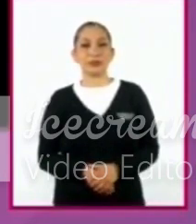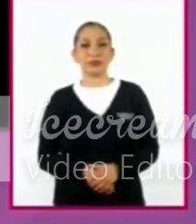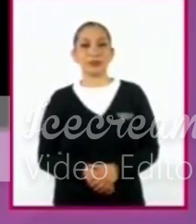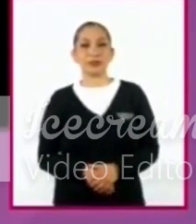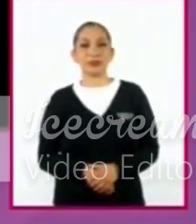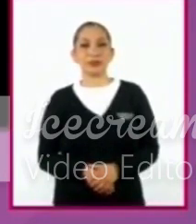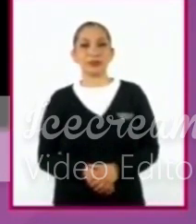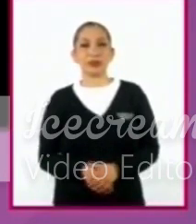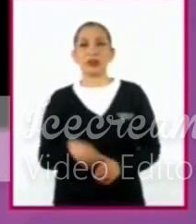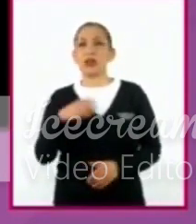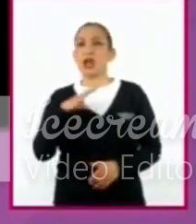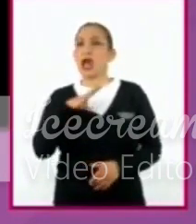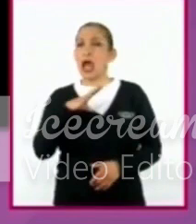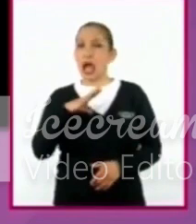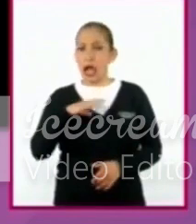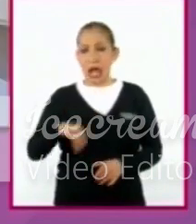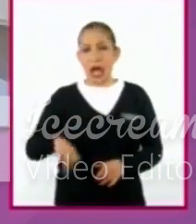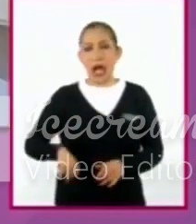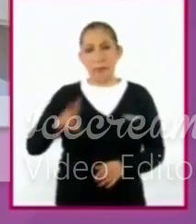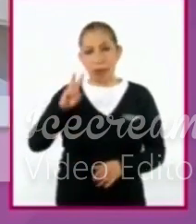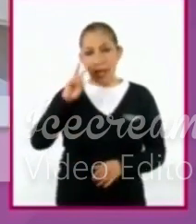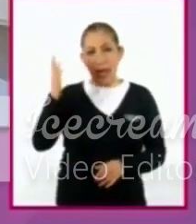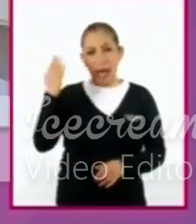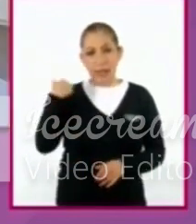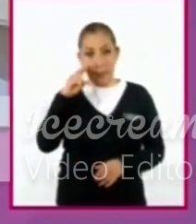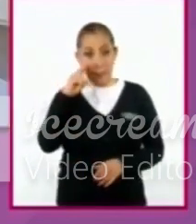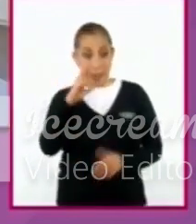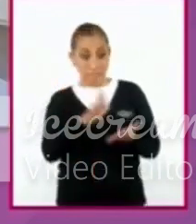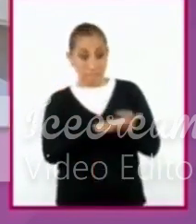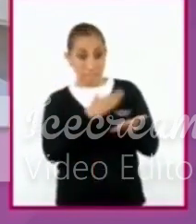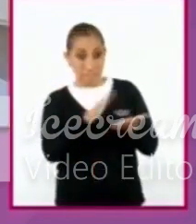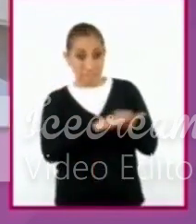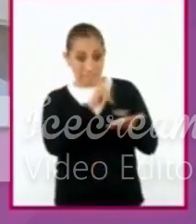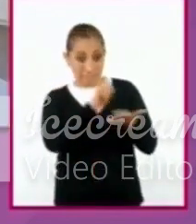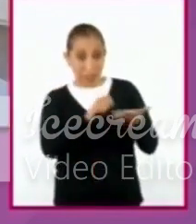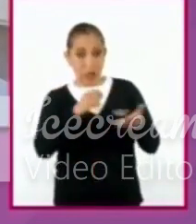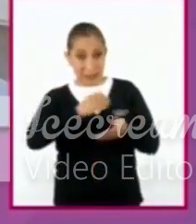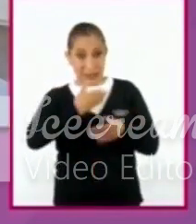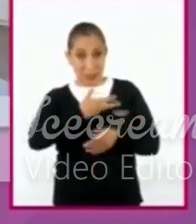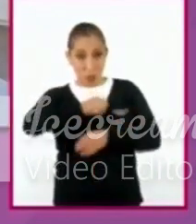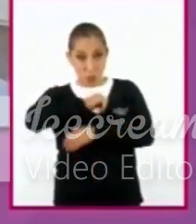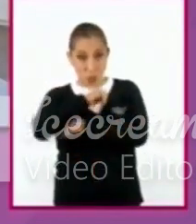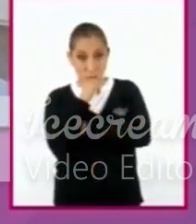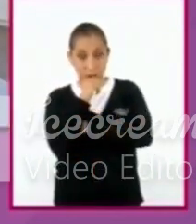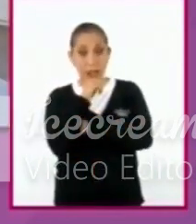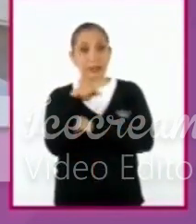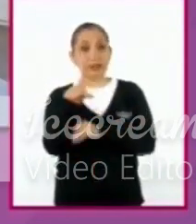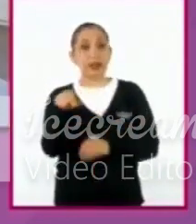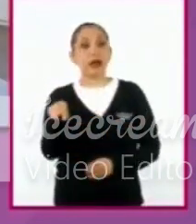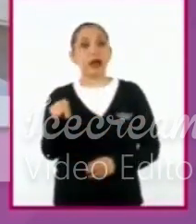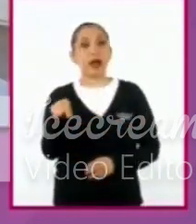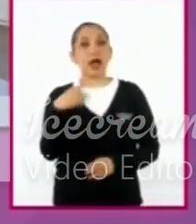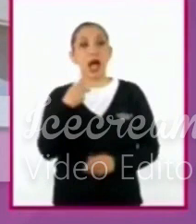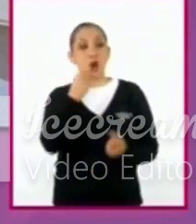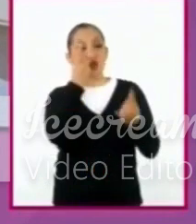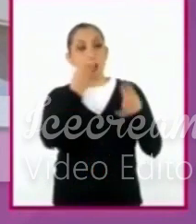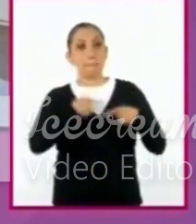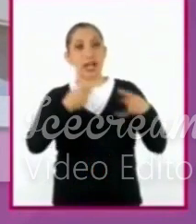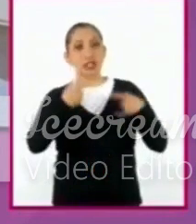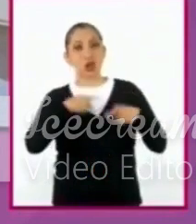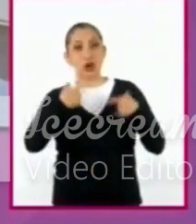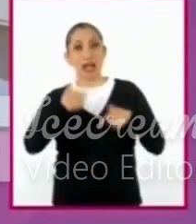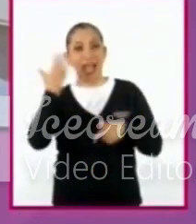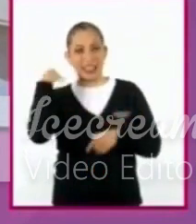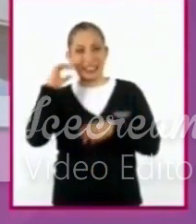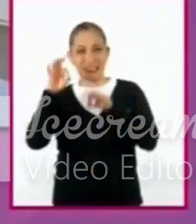Hubo un interés que se nota en los documentos que conservamos de gente que trabajó en el